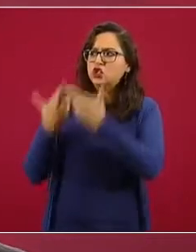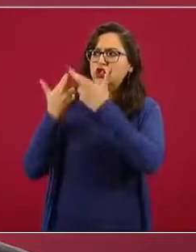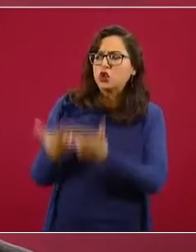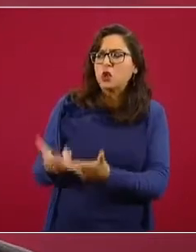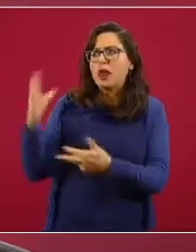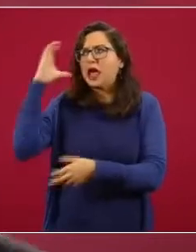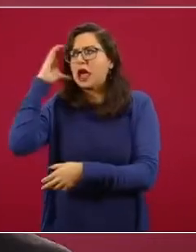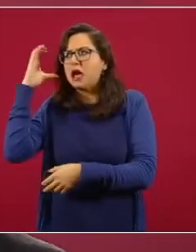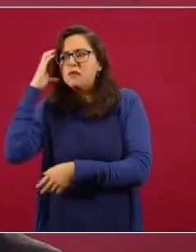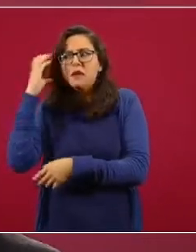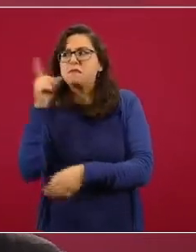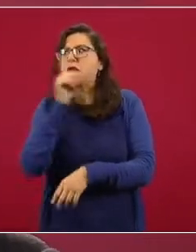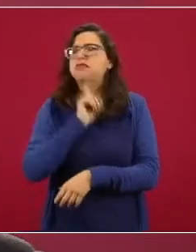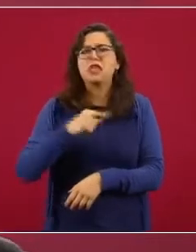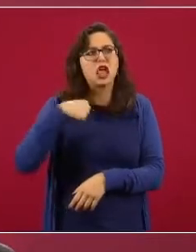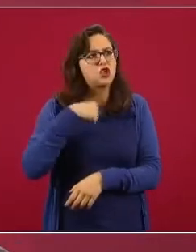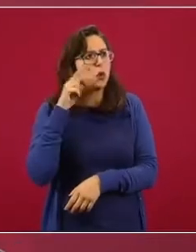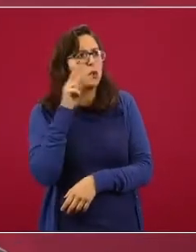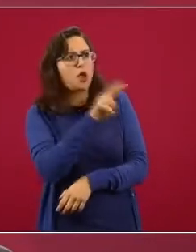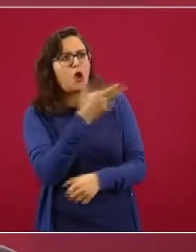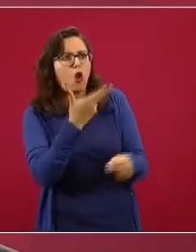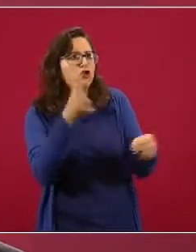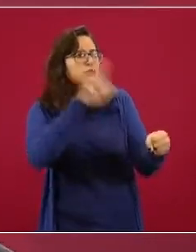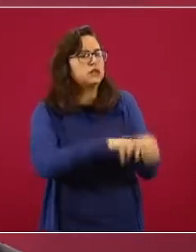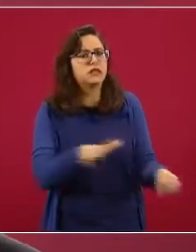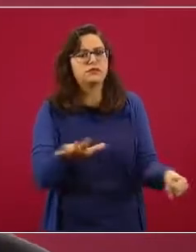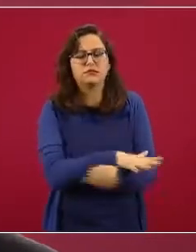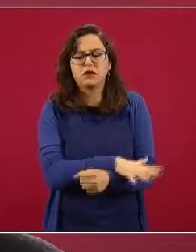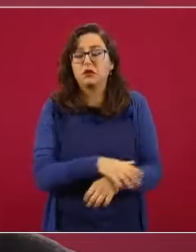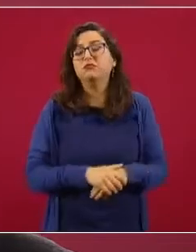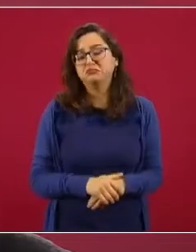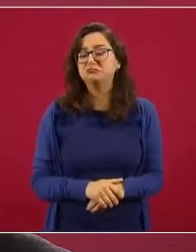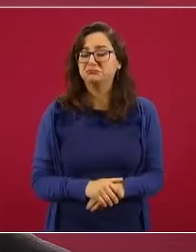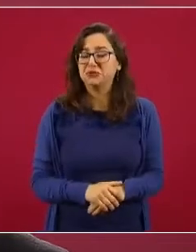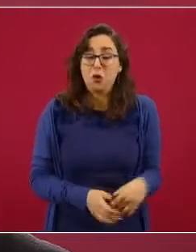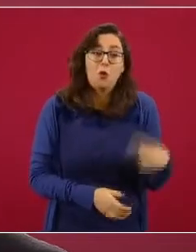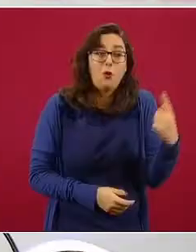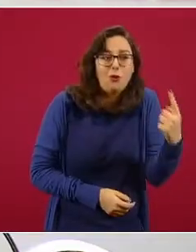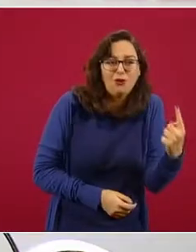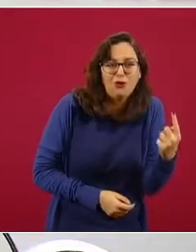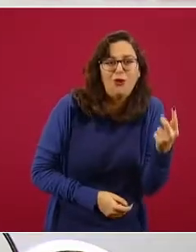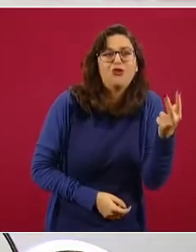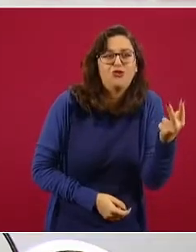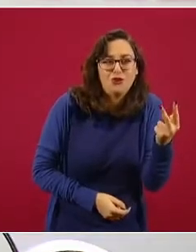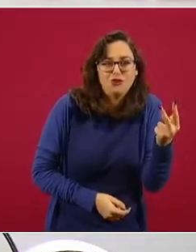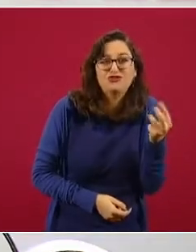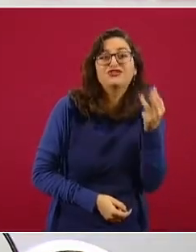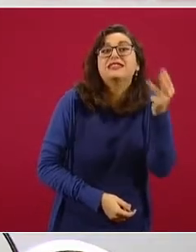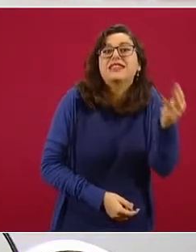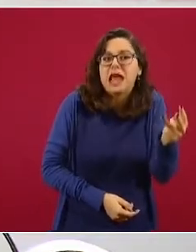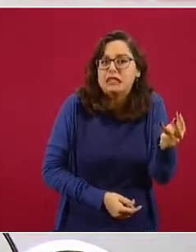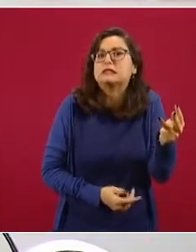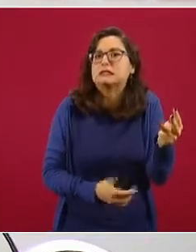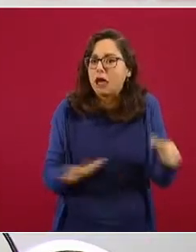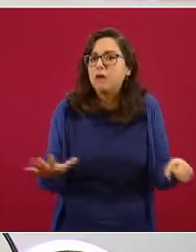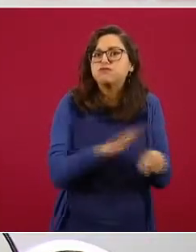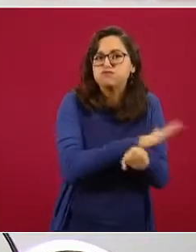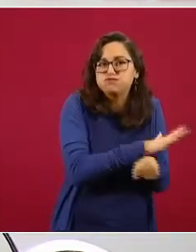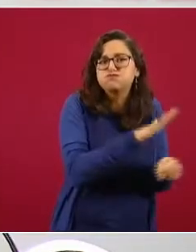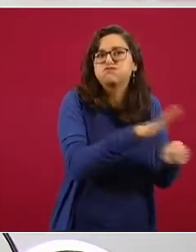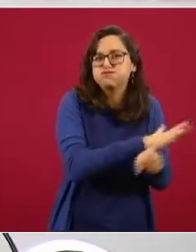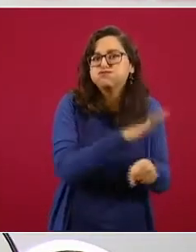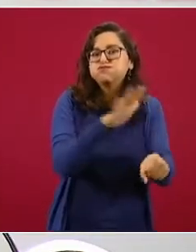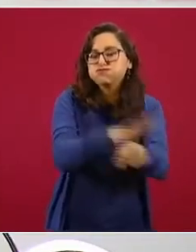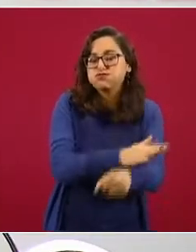que puede ocurrir que un hospital en particular, o 2 o 3, estén llenos, porque esto es muy dinámico, es